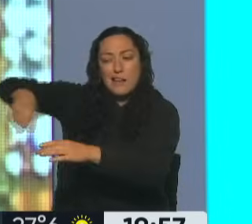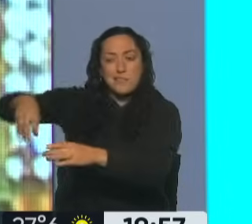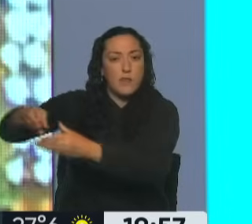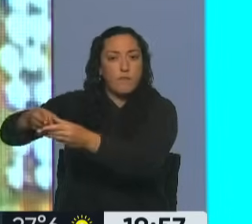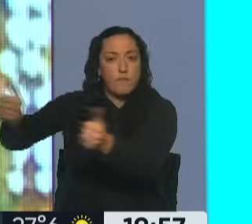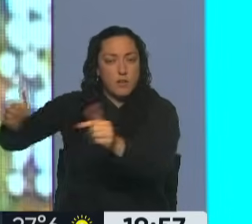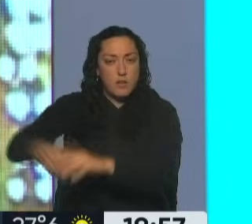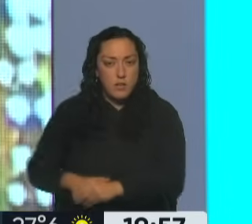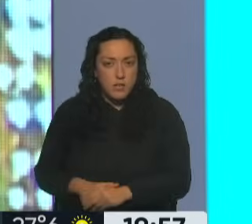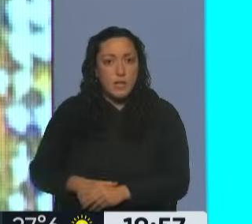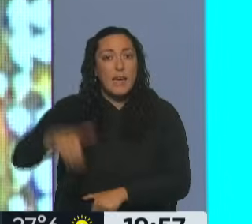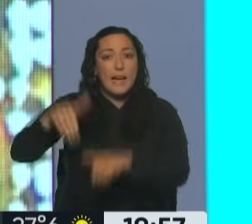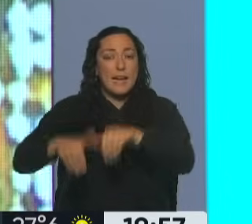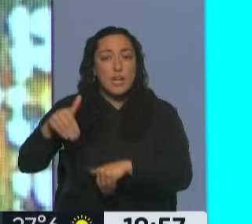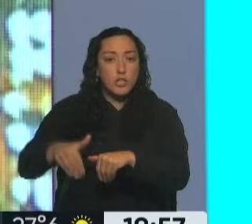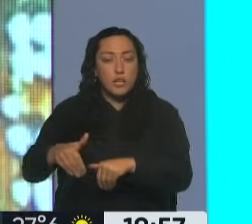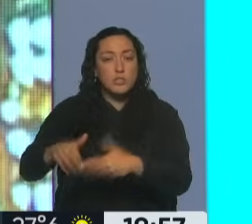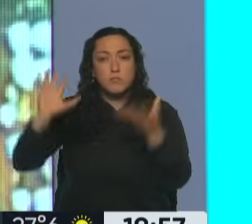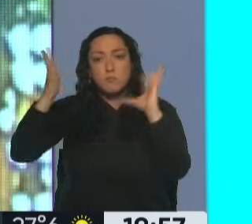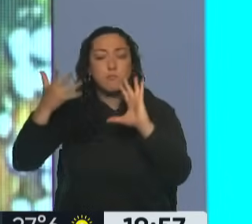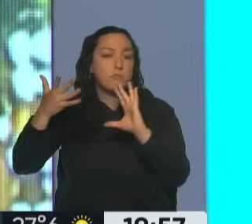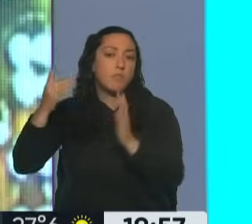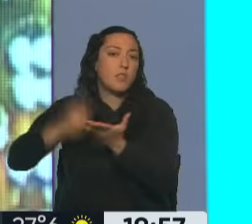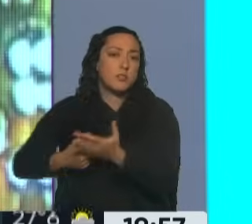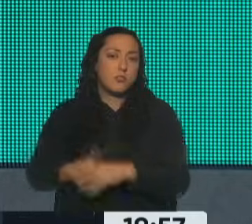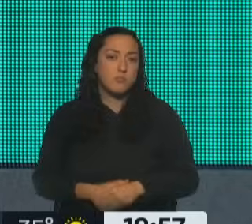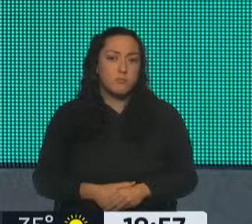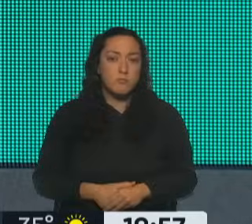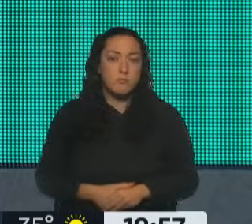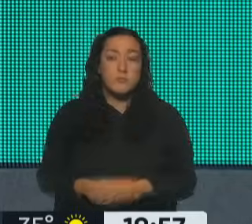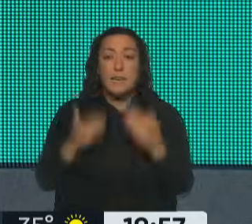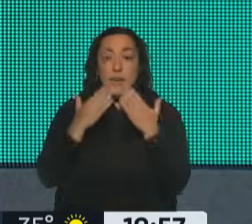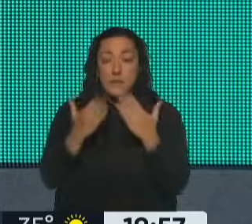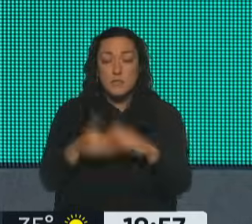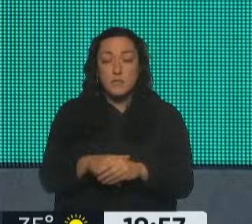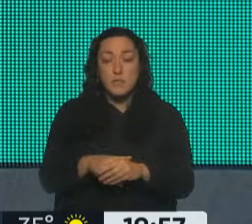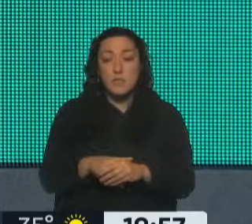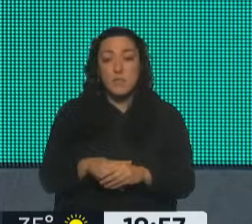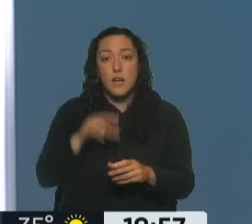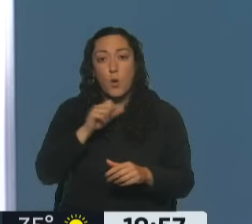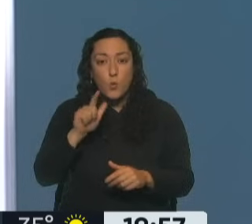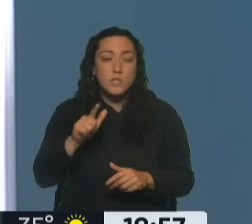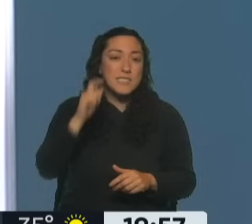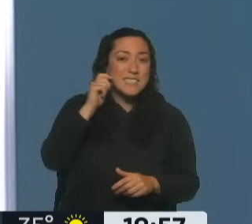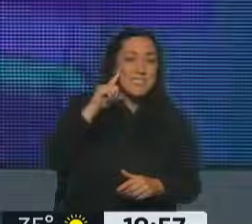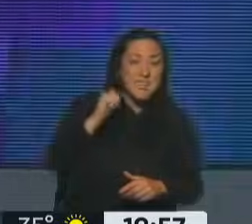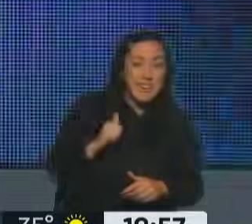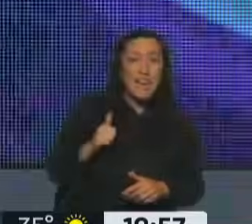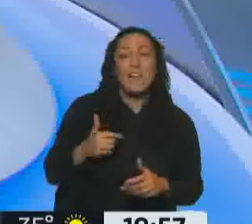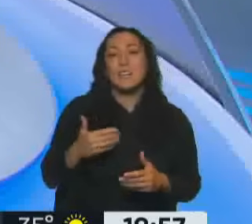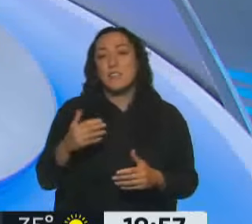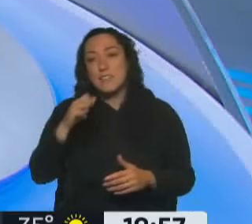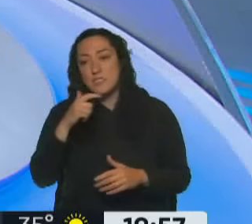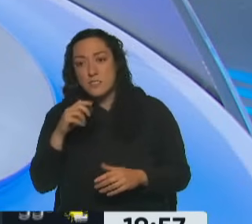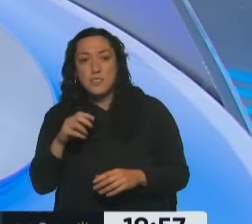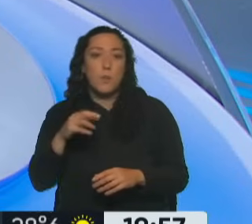El electorado eligió la de Javier Milei. Gracias como siempre, Raúl, Sheila, Gracias. querido Luis, Gracias